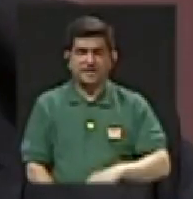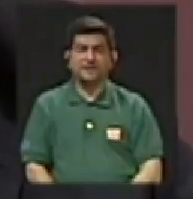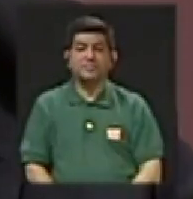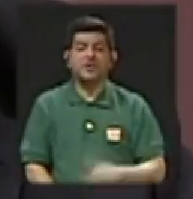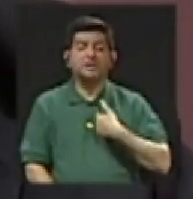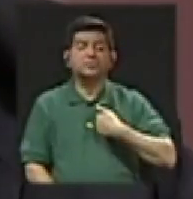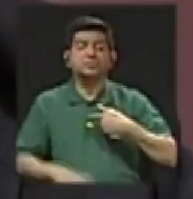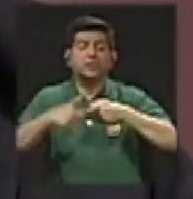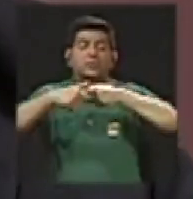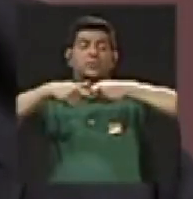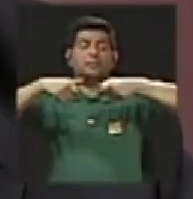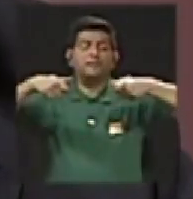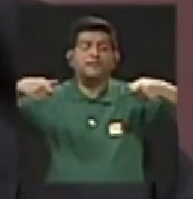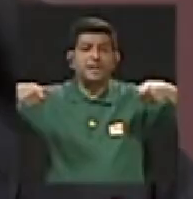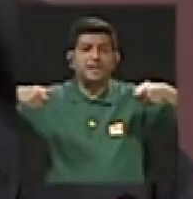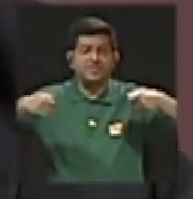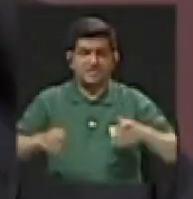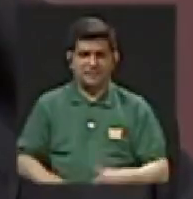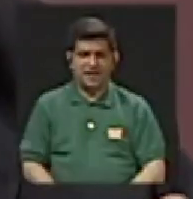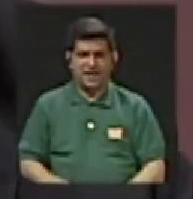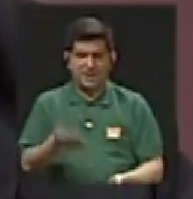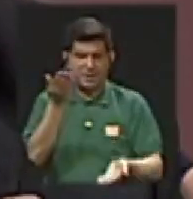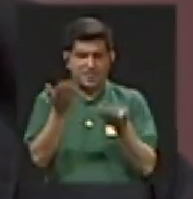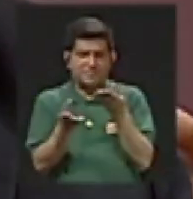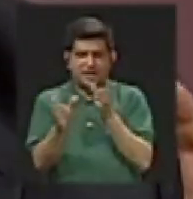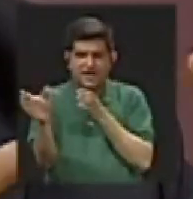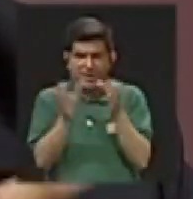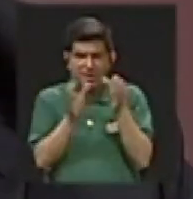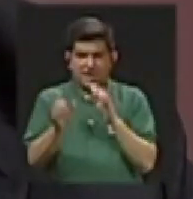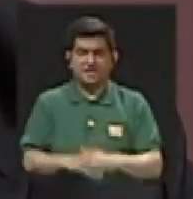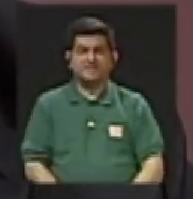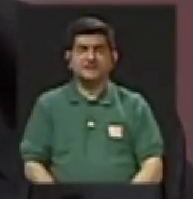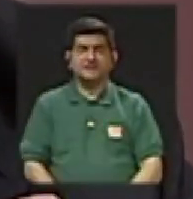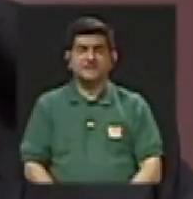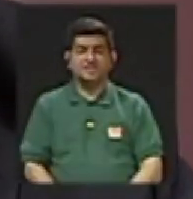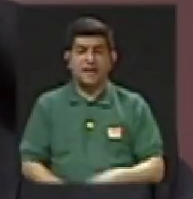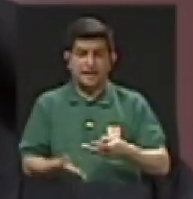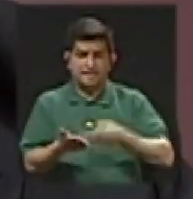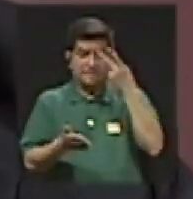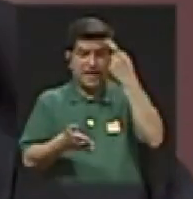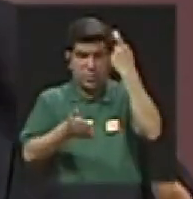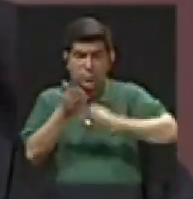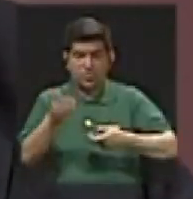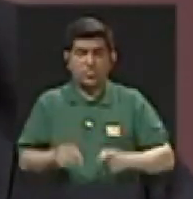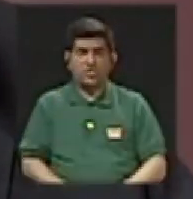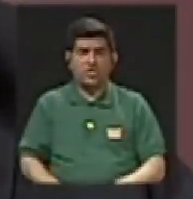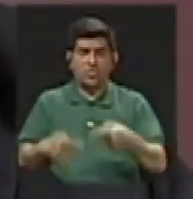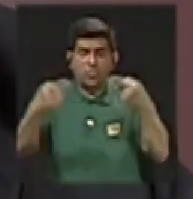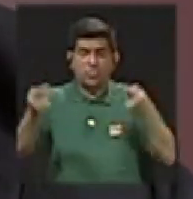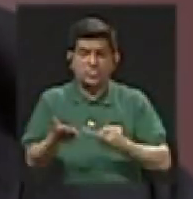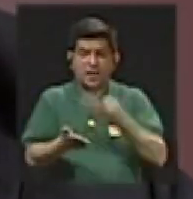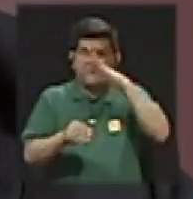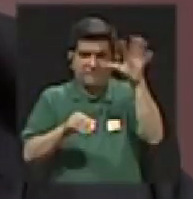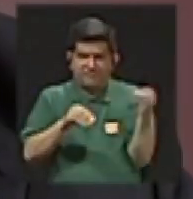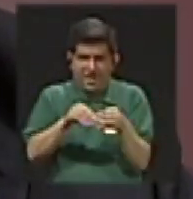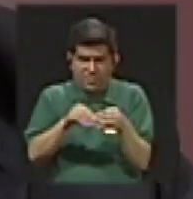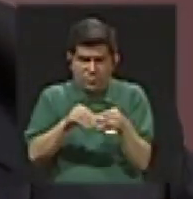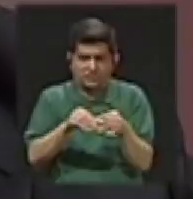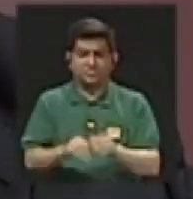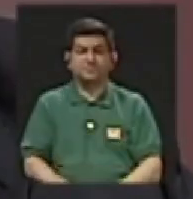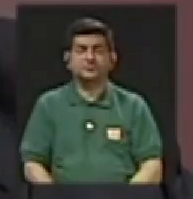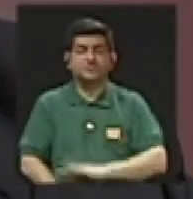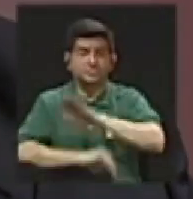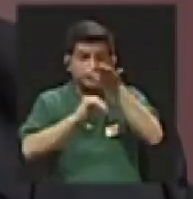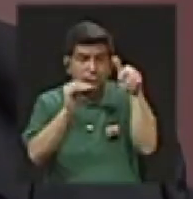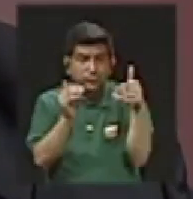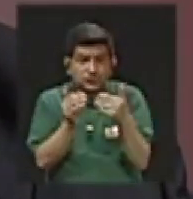uno mide las balanzas comerciales en términos de valor bruto versus en valor agregado, ciertamente el